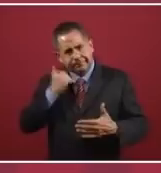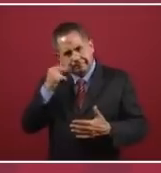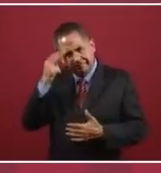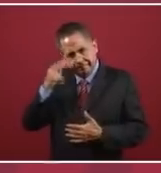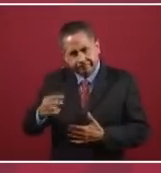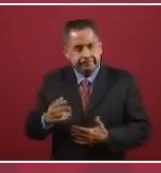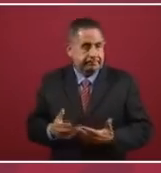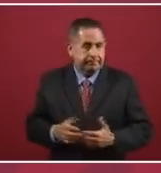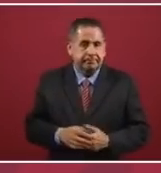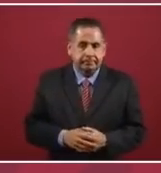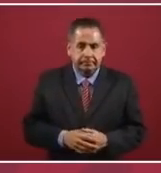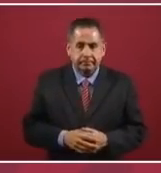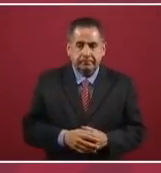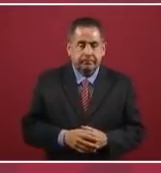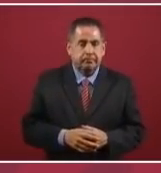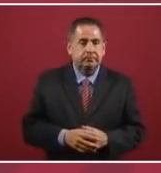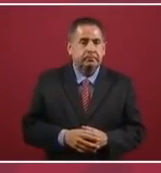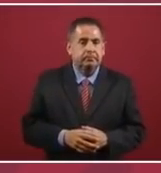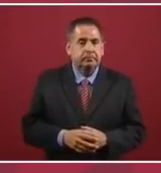Y